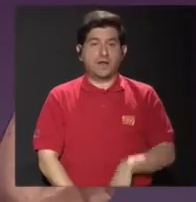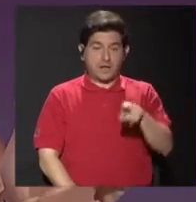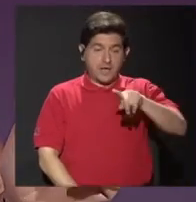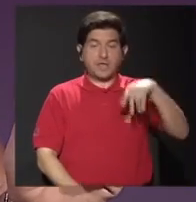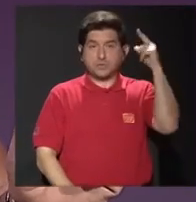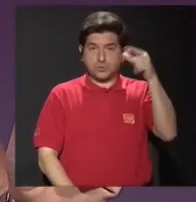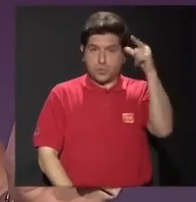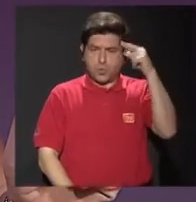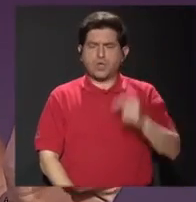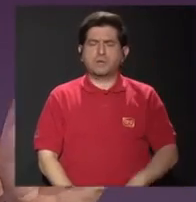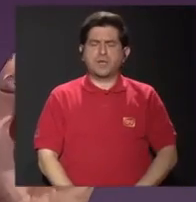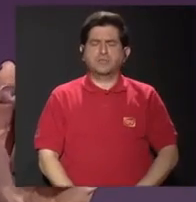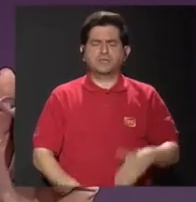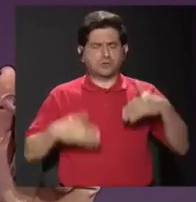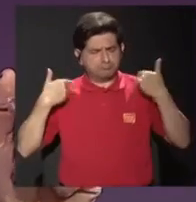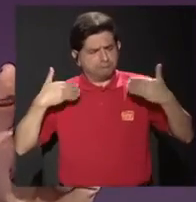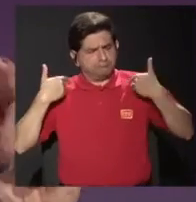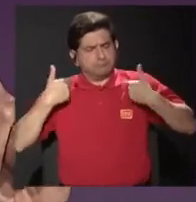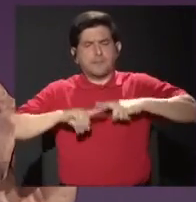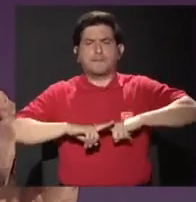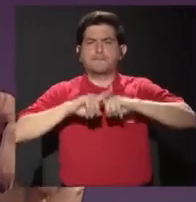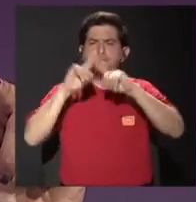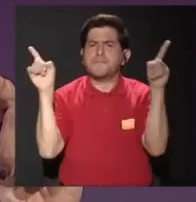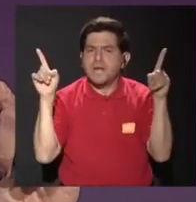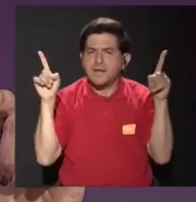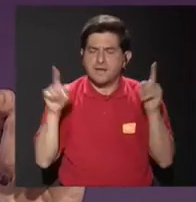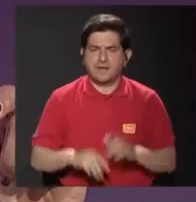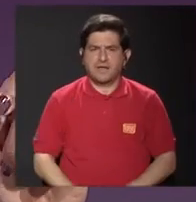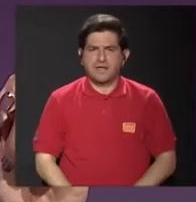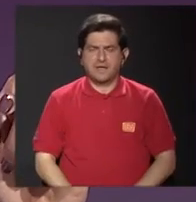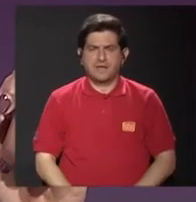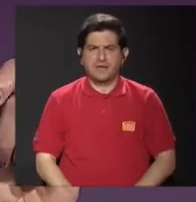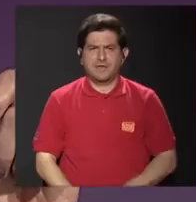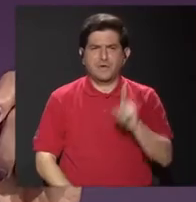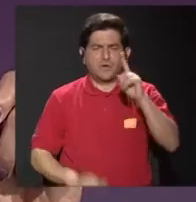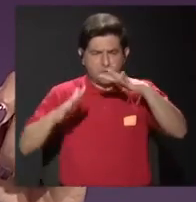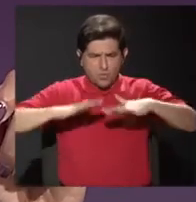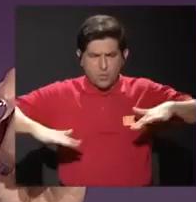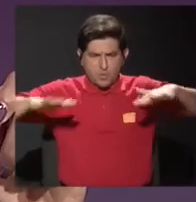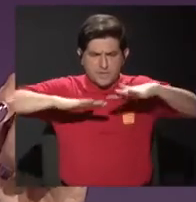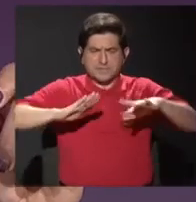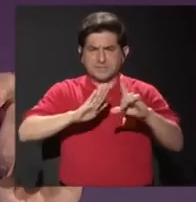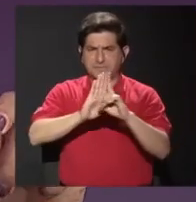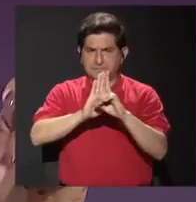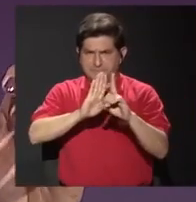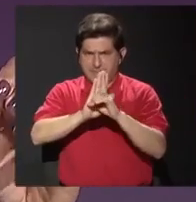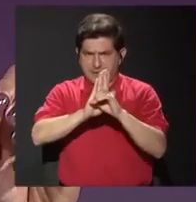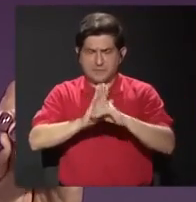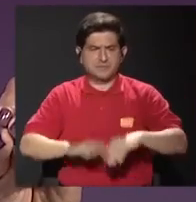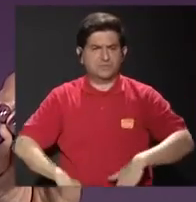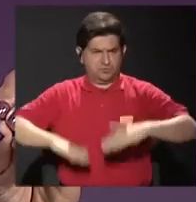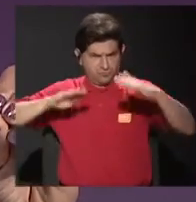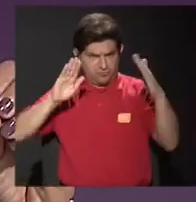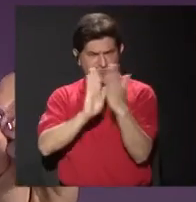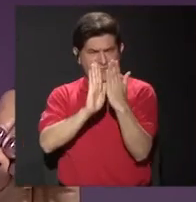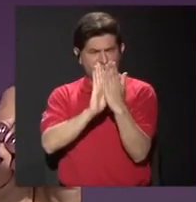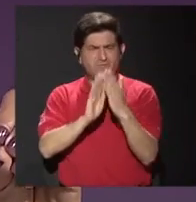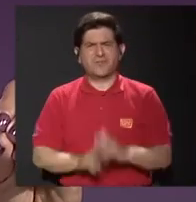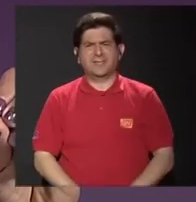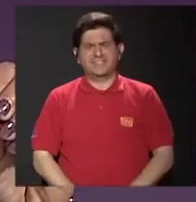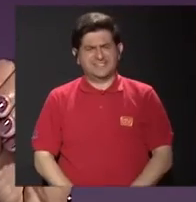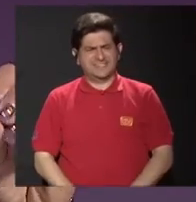sin duda celebramos pero existe un ámbito de los derechos que enfrenta fuertes